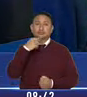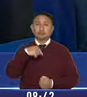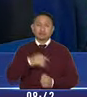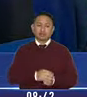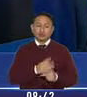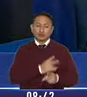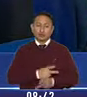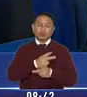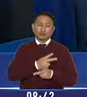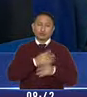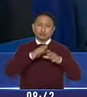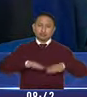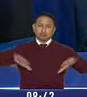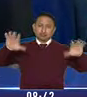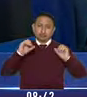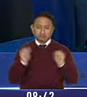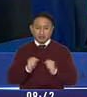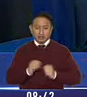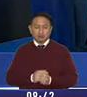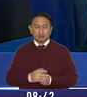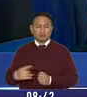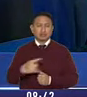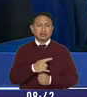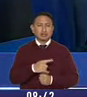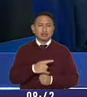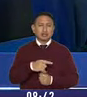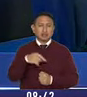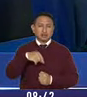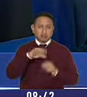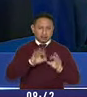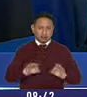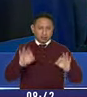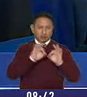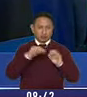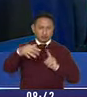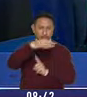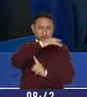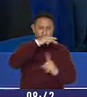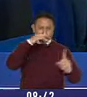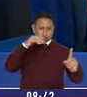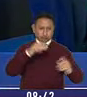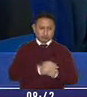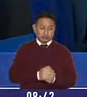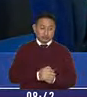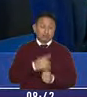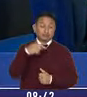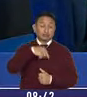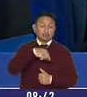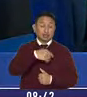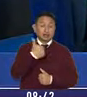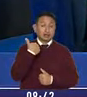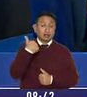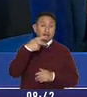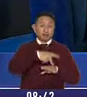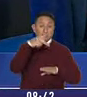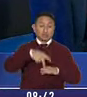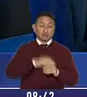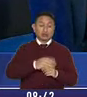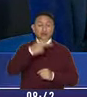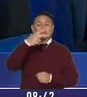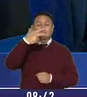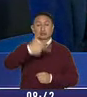protección de los páramos, la protección de las reservas, son importantes. En este caso, una de las maravillas que cuenta Pichincha es el